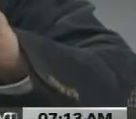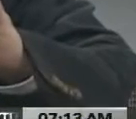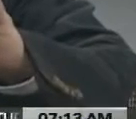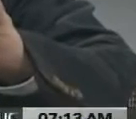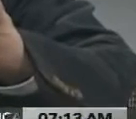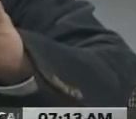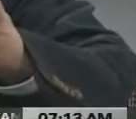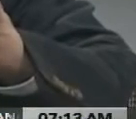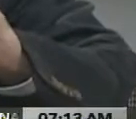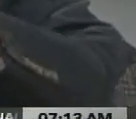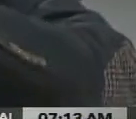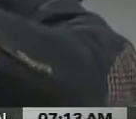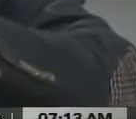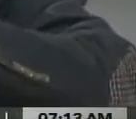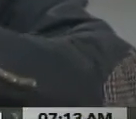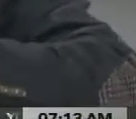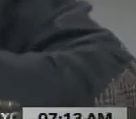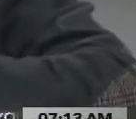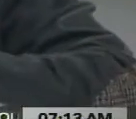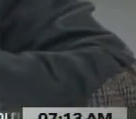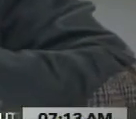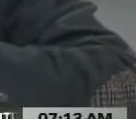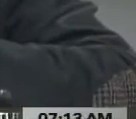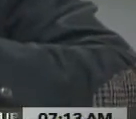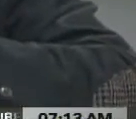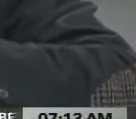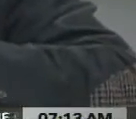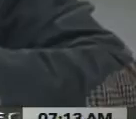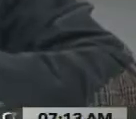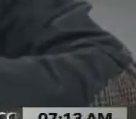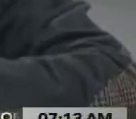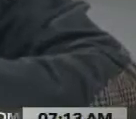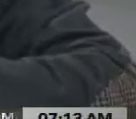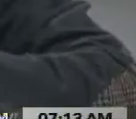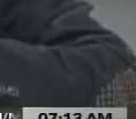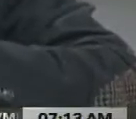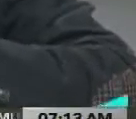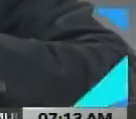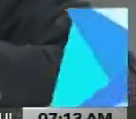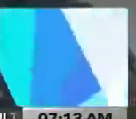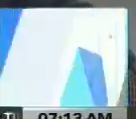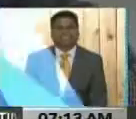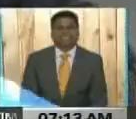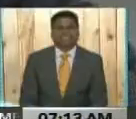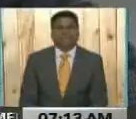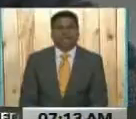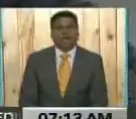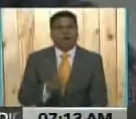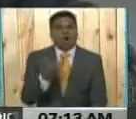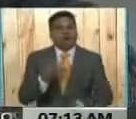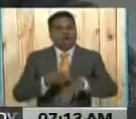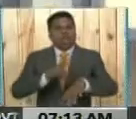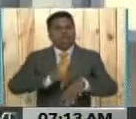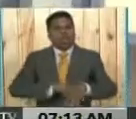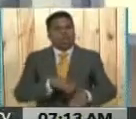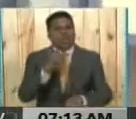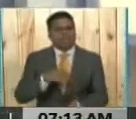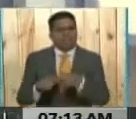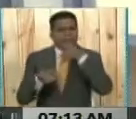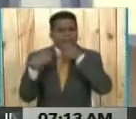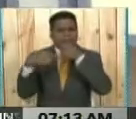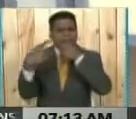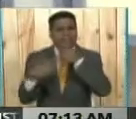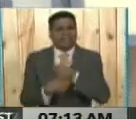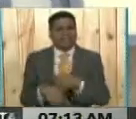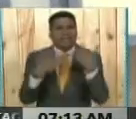Hoy me tocó hacer doblete de entrevistas y estoy muy contento porque está el compañero Freddy Ñáñez, ministro del Poder Popular para la Cultura,